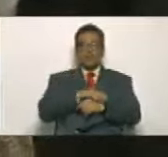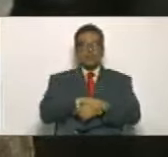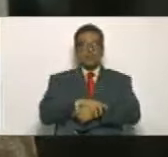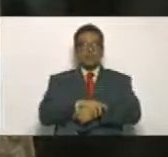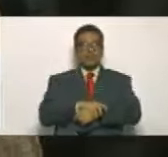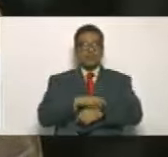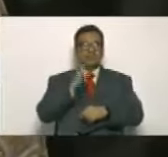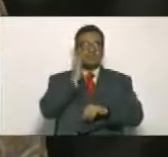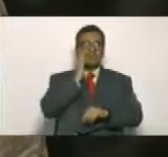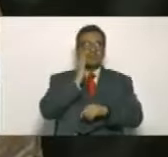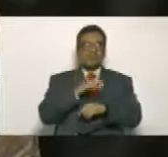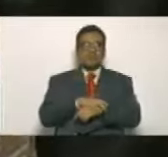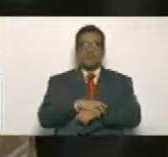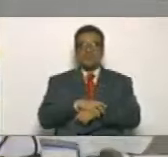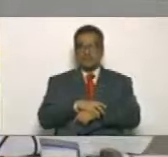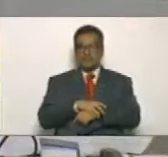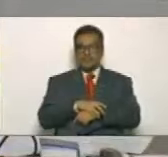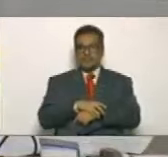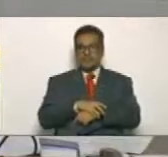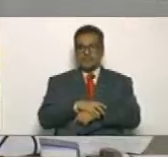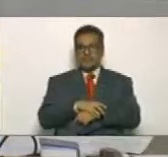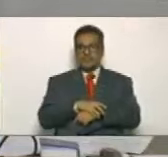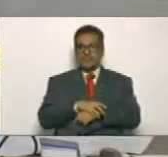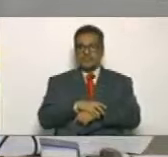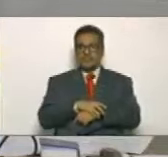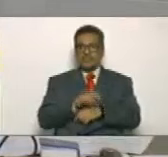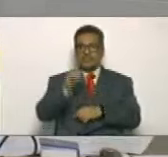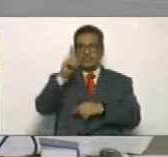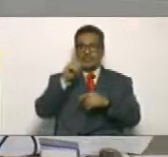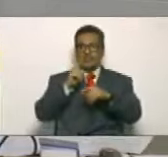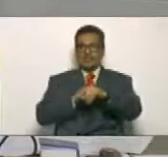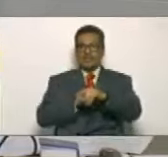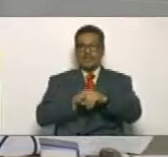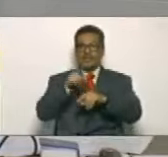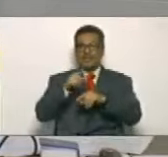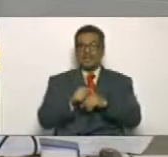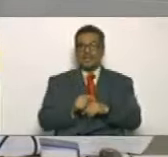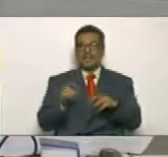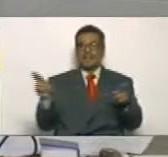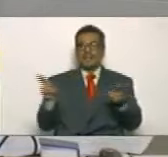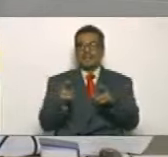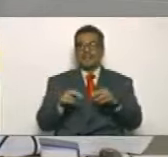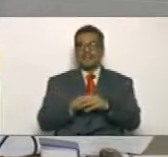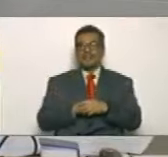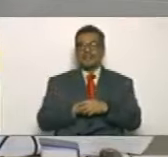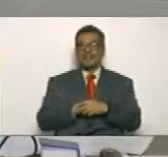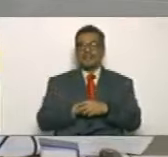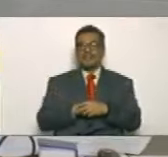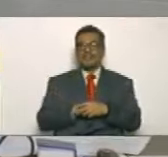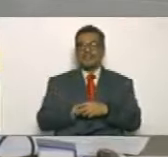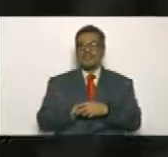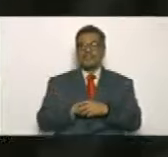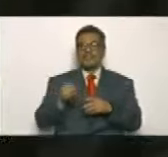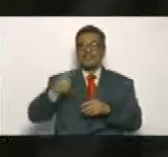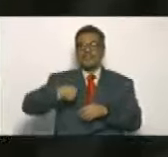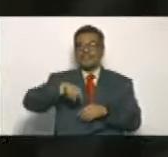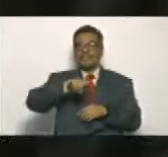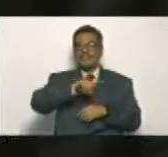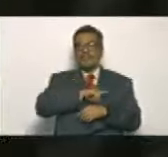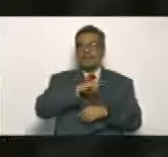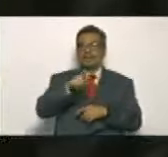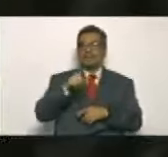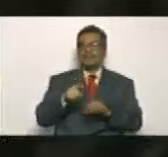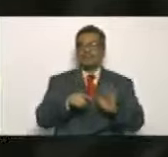madre Noelí Pocaterra, le queda un minuto, le agradezco, sintetice, sí, por favor. Bueno, entonces nosotros aquí